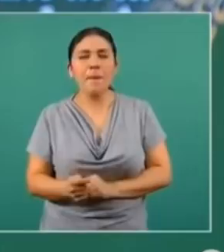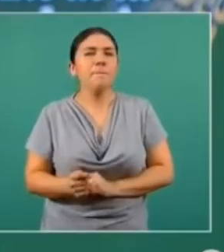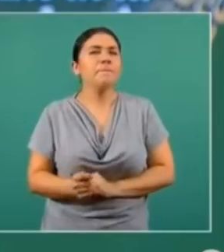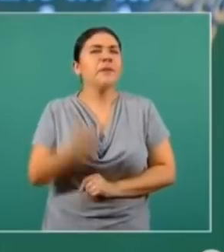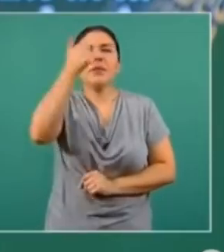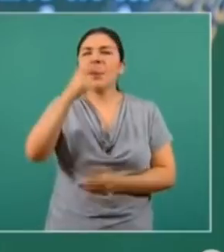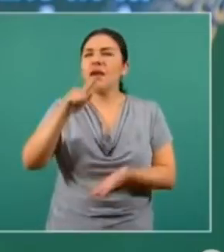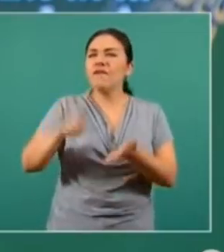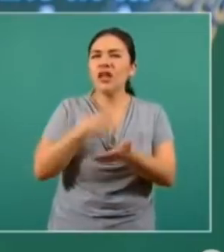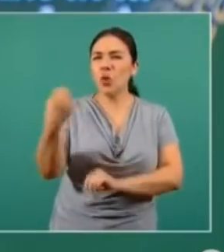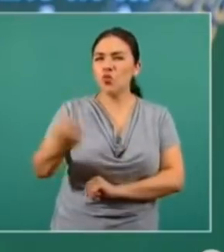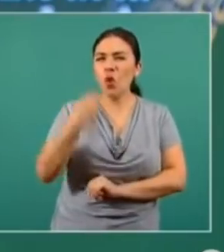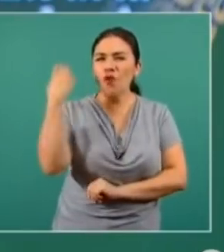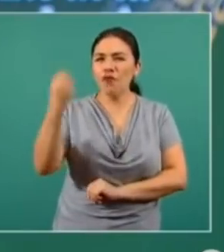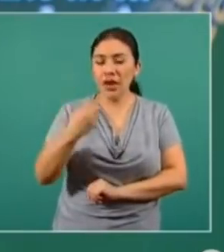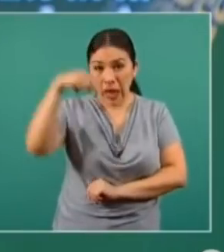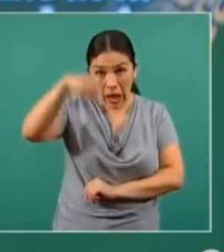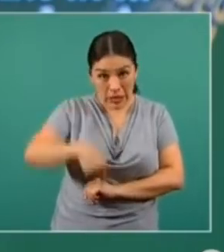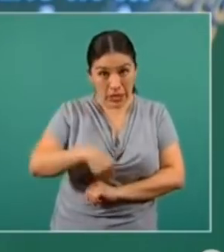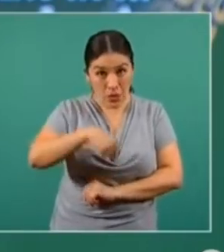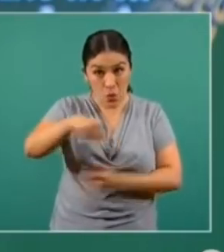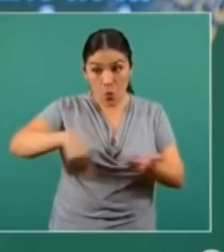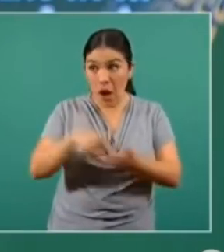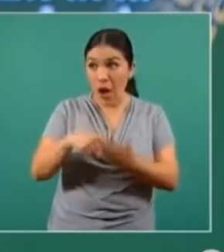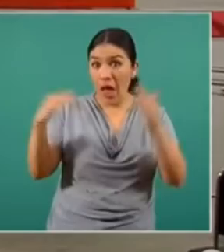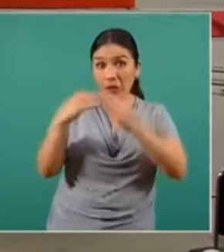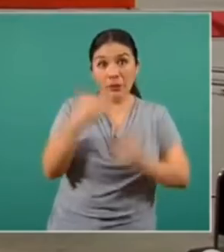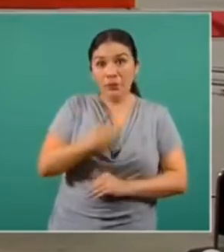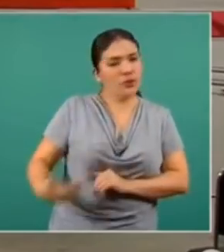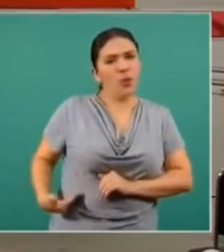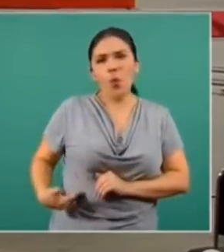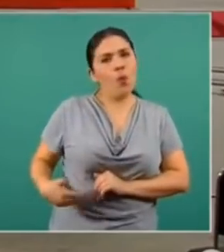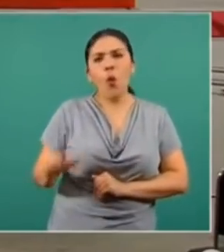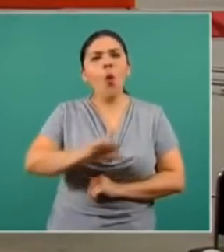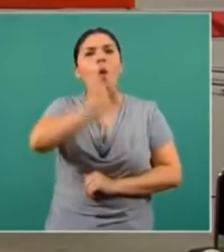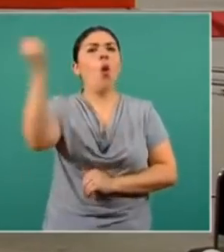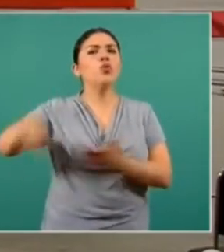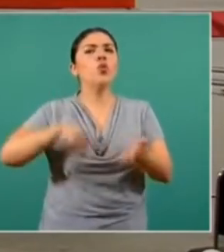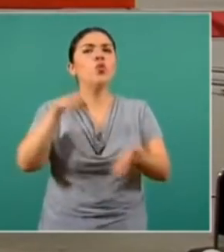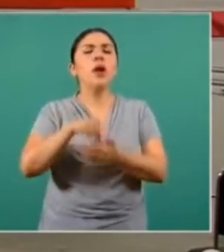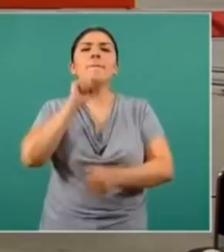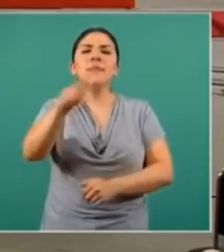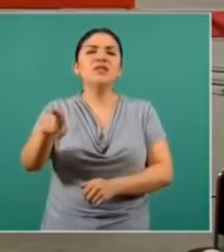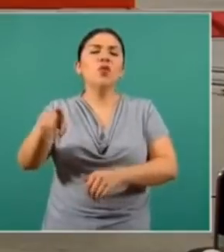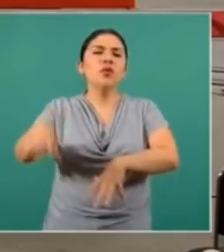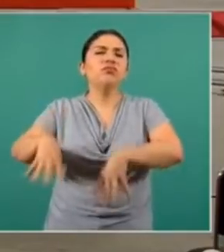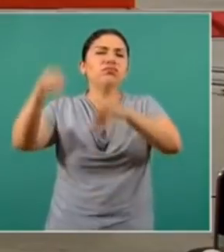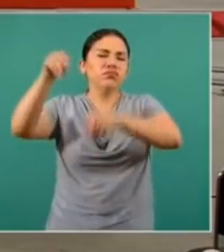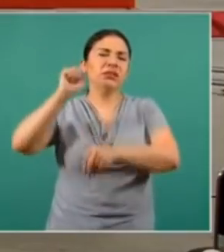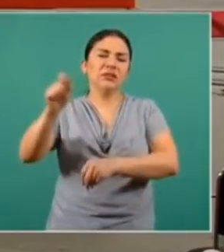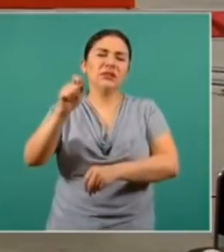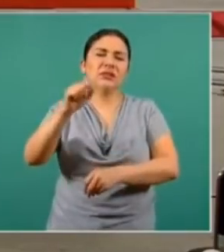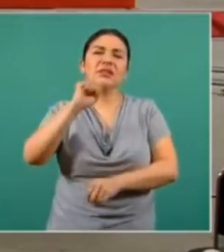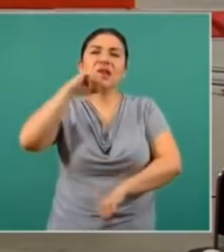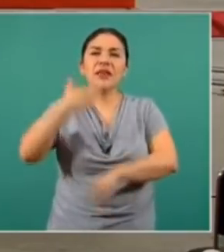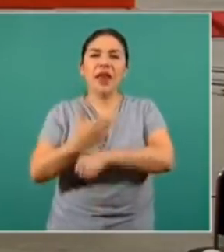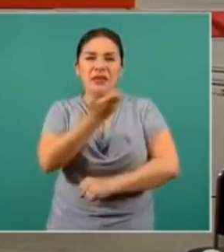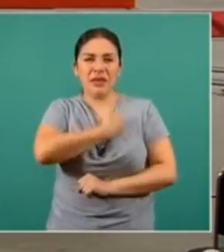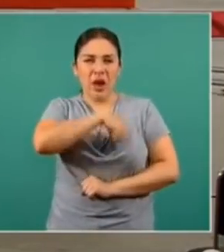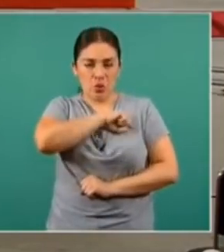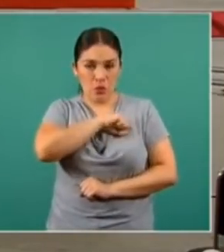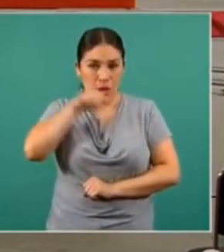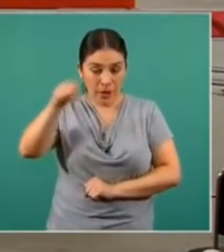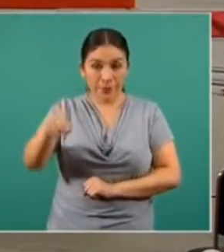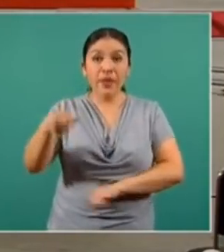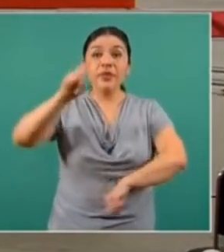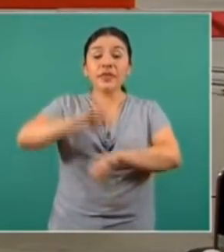de prensa ocurrió no aquí en Palacio Nacional, sino en el recinto de la Secretaría de Salud y